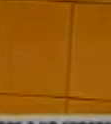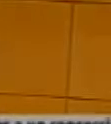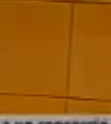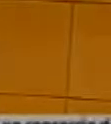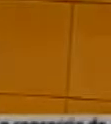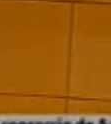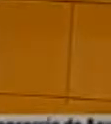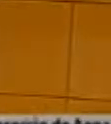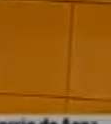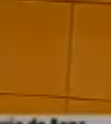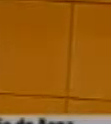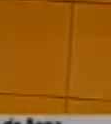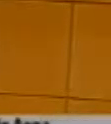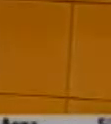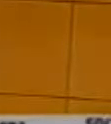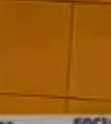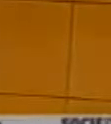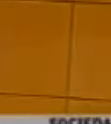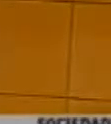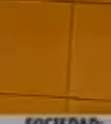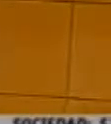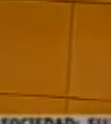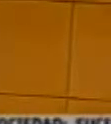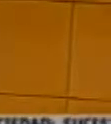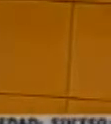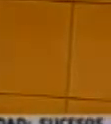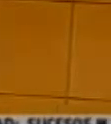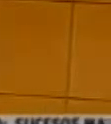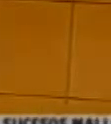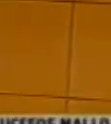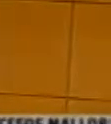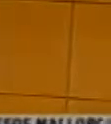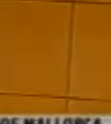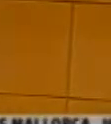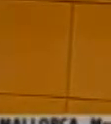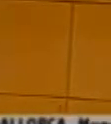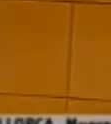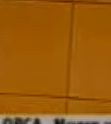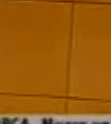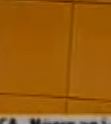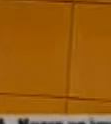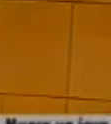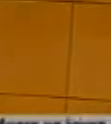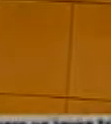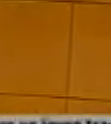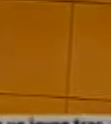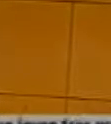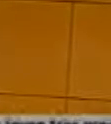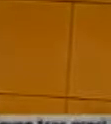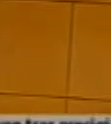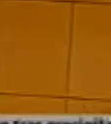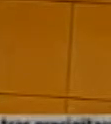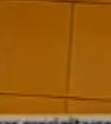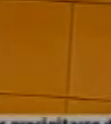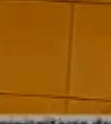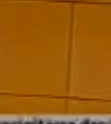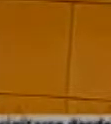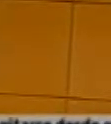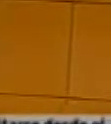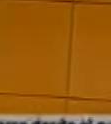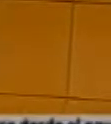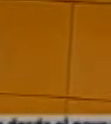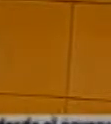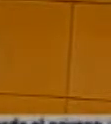el error de confiar en un delincuente, pero no de encubrir a un falso culpable. Ha criticado que se utilice la amenaza de una moción de censura porque